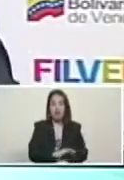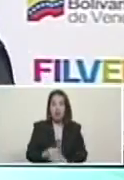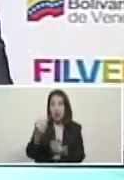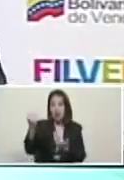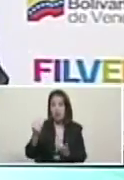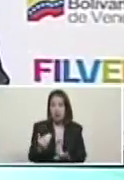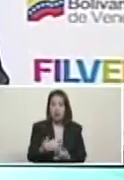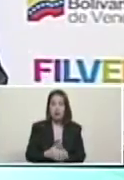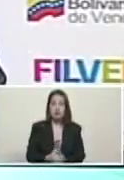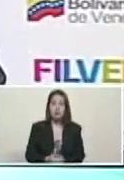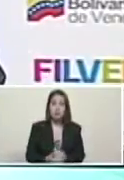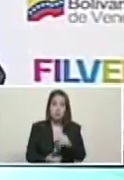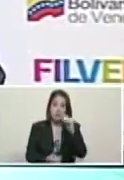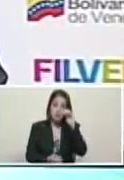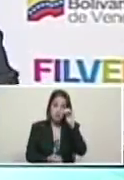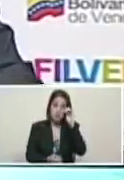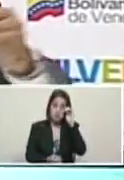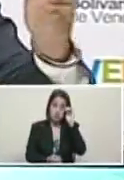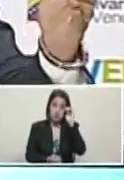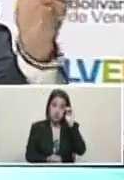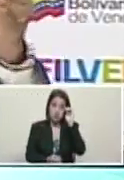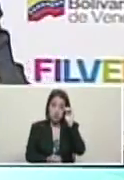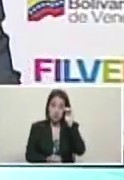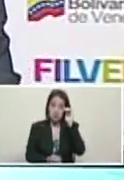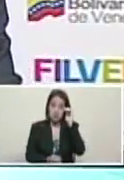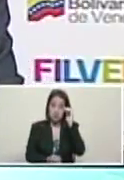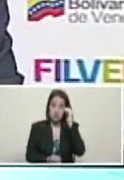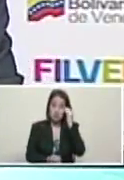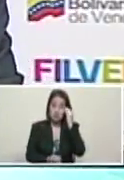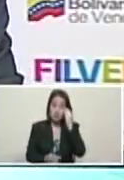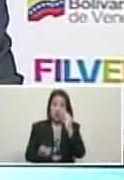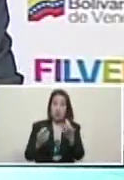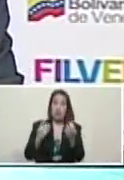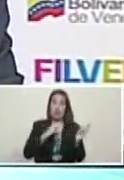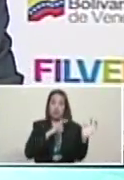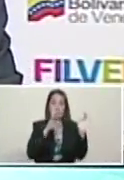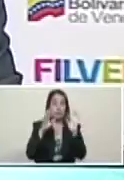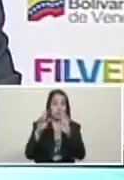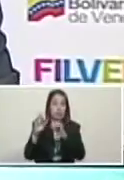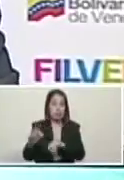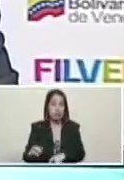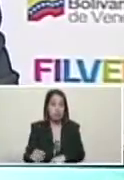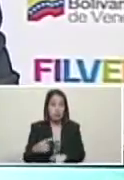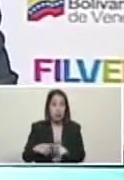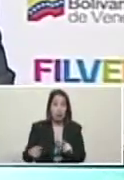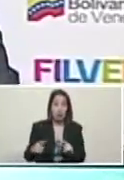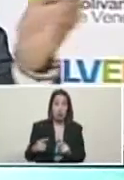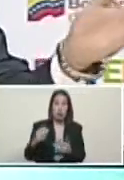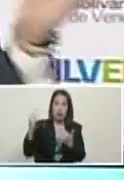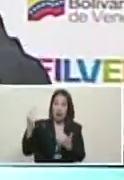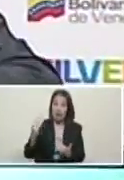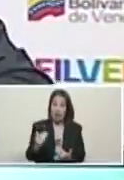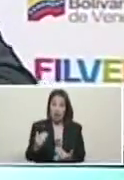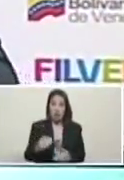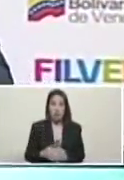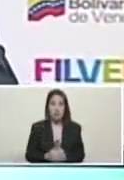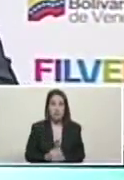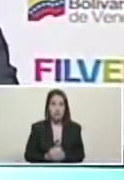acá. Con los desplazados, que decenas, nosotros recibimos decenas de